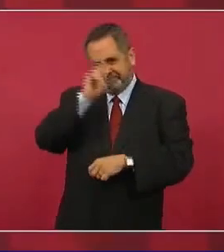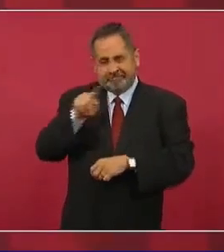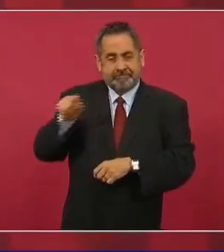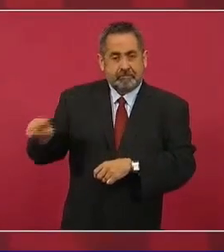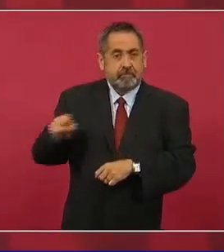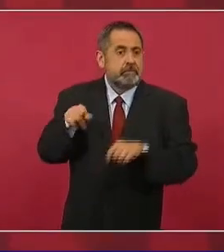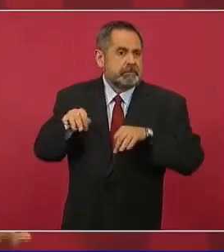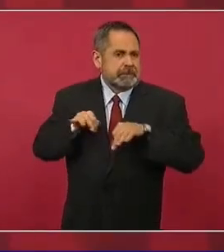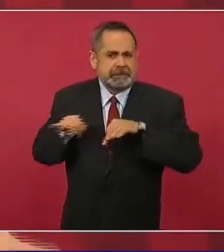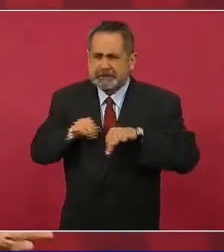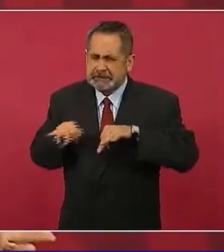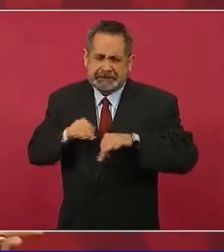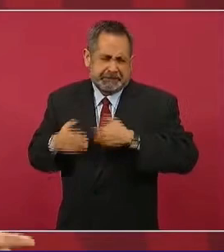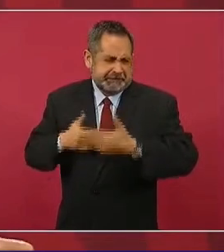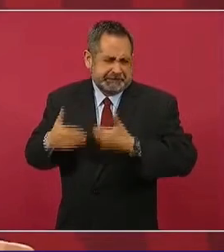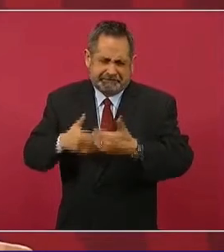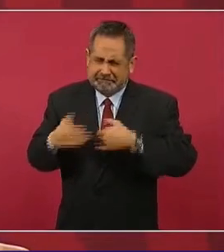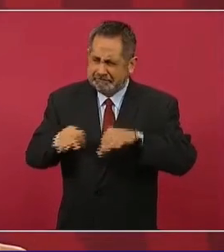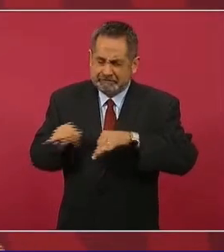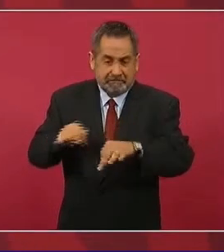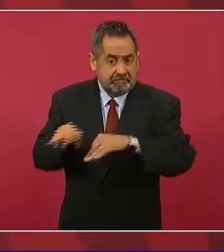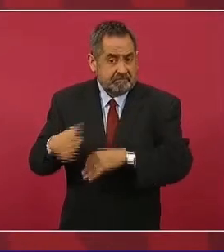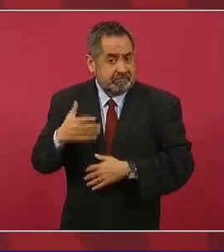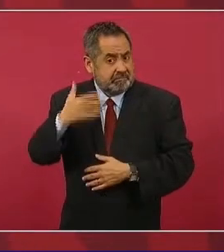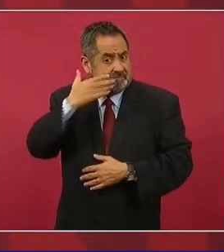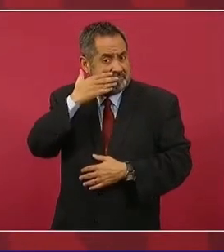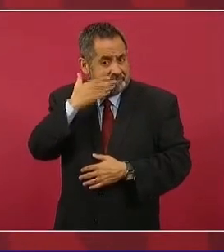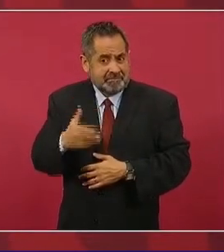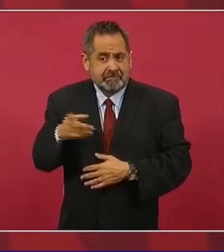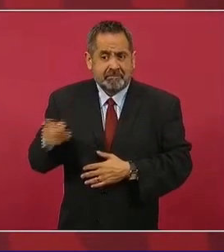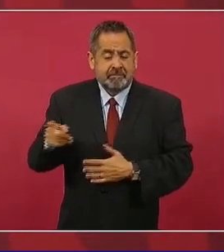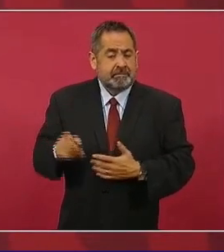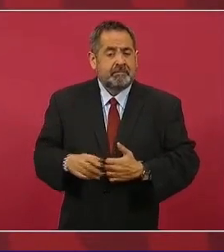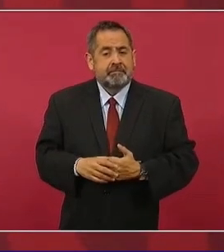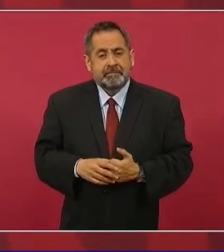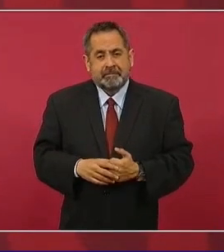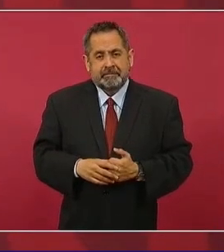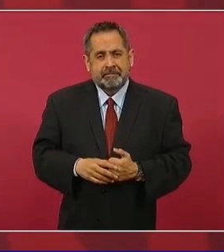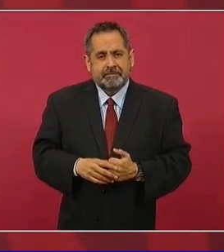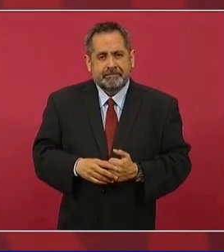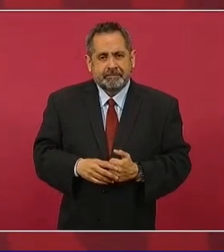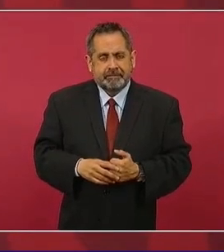por el trabajo que lleva a cabo. ¿Sí?